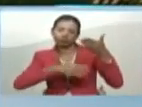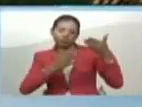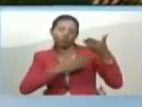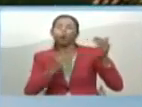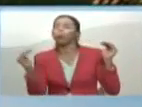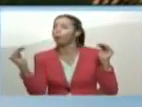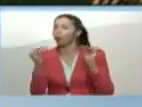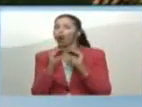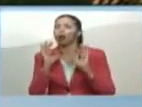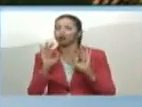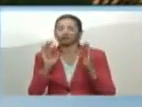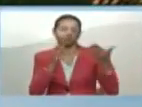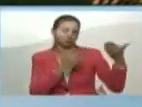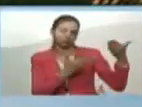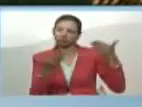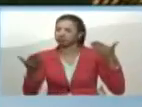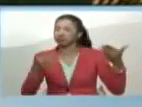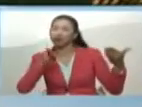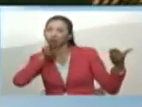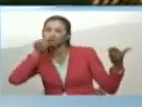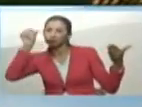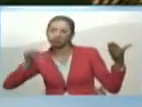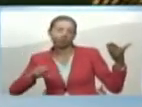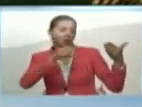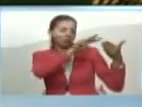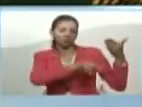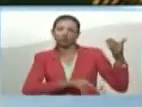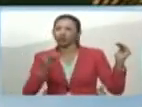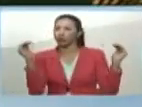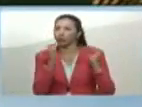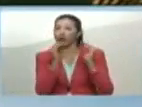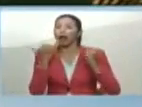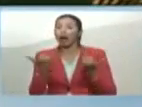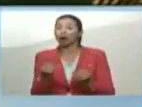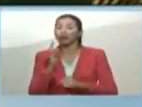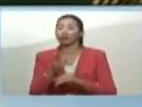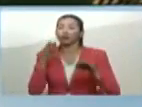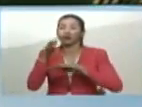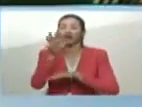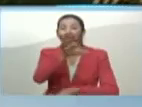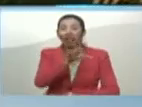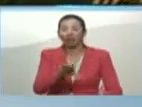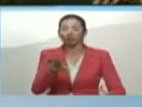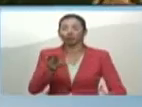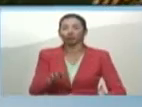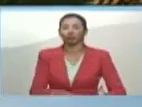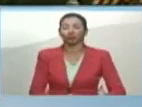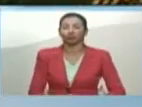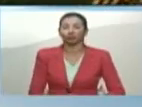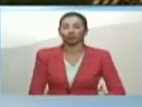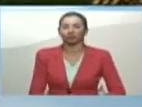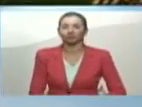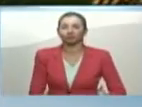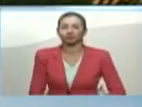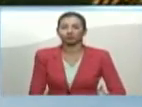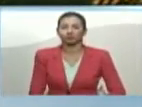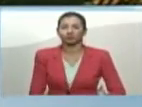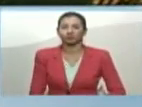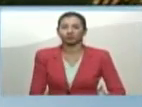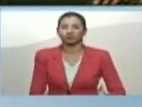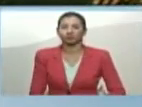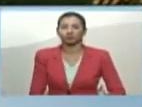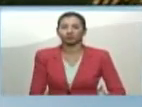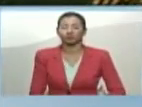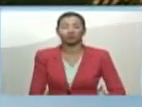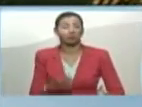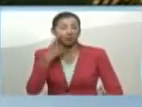coherencia. Tenemos la gran tarea de irnos ahora a las regiones y bueno, vamos a fijar si es